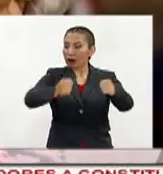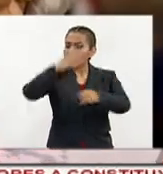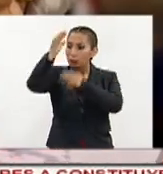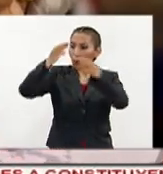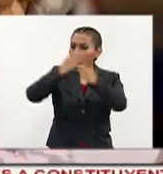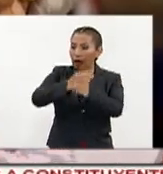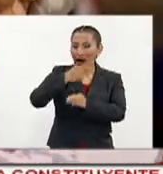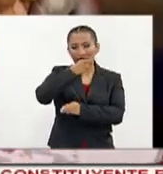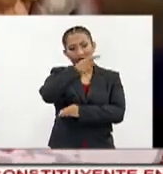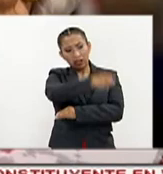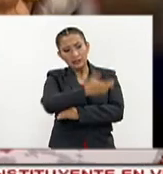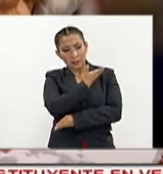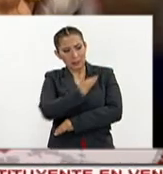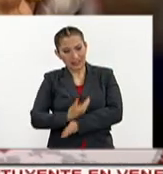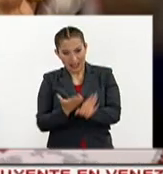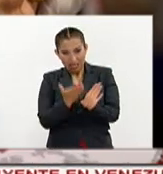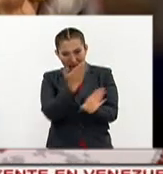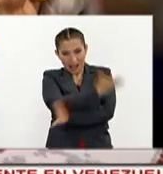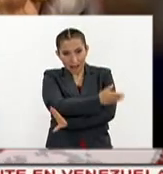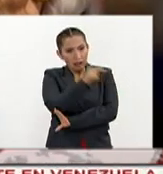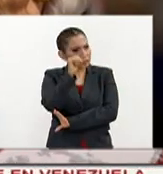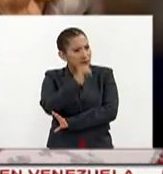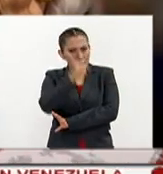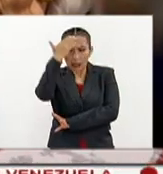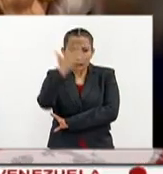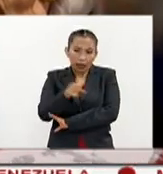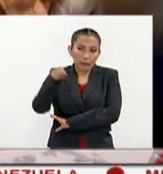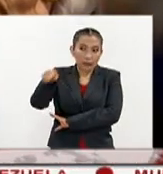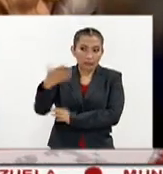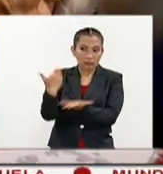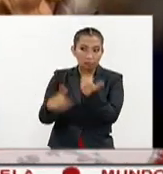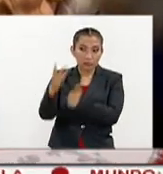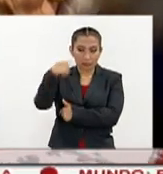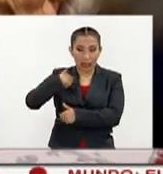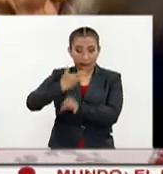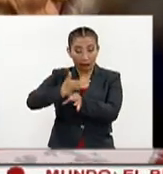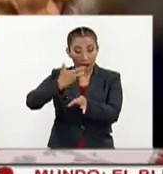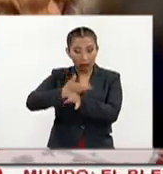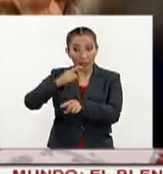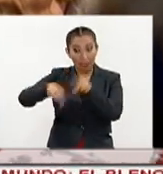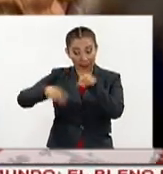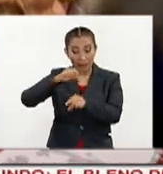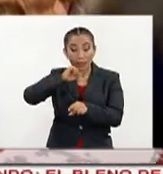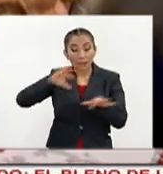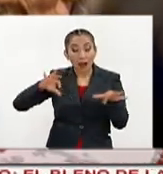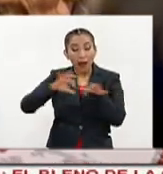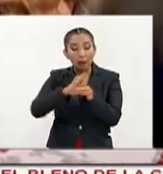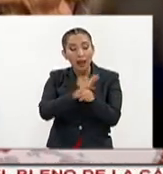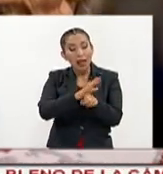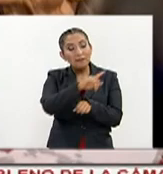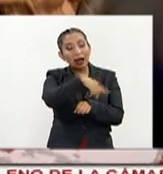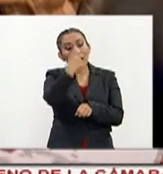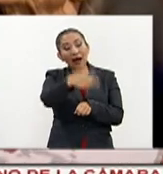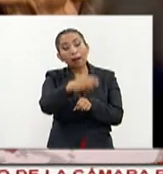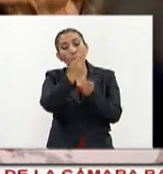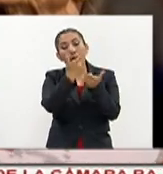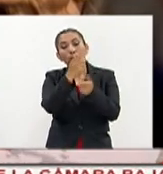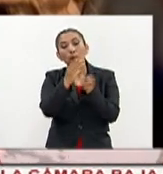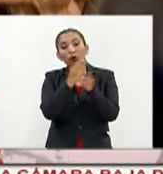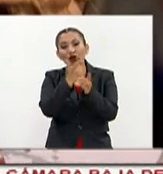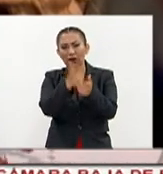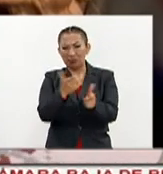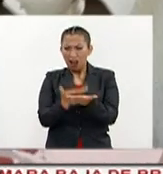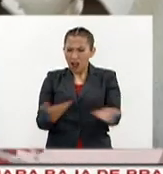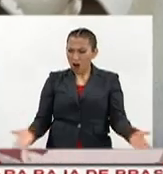global y señaló que los presidentes estadounidenses siempre supieron que el éxito del país dependía también del bienestar del llamado mundo libre, pero